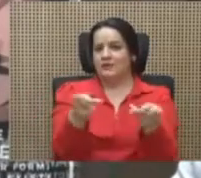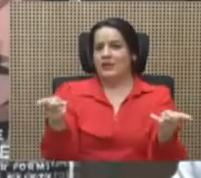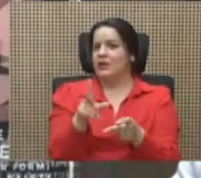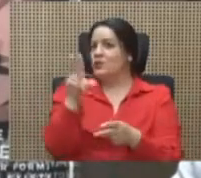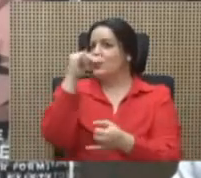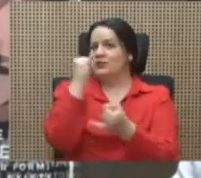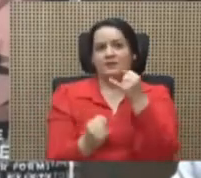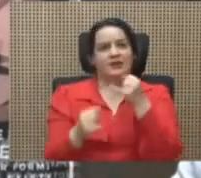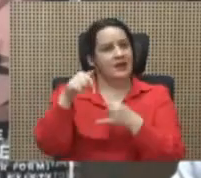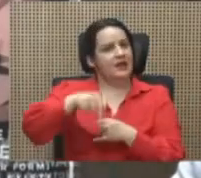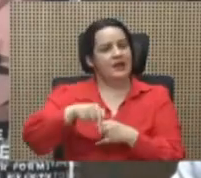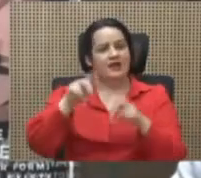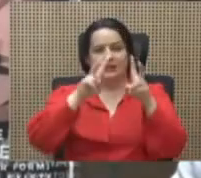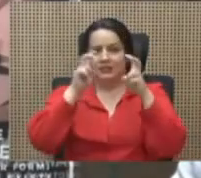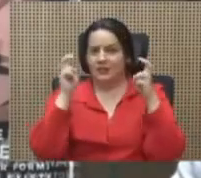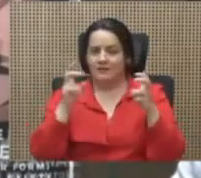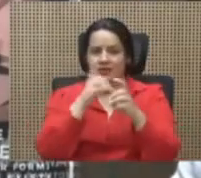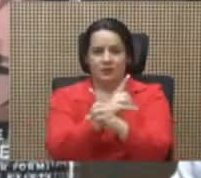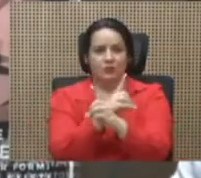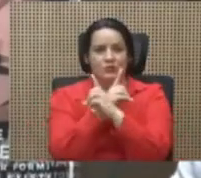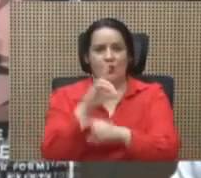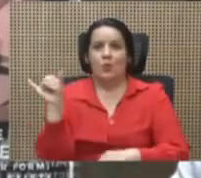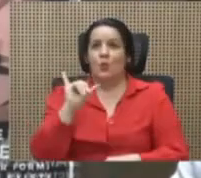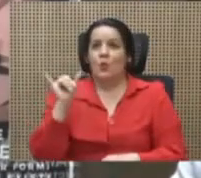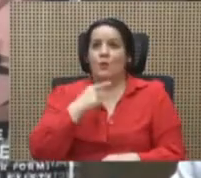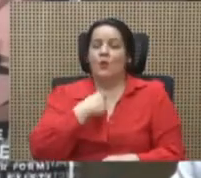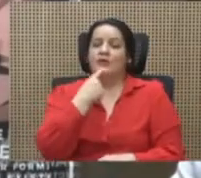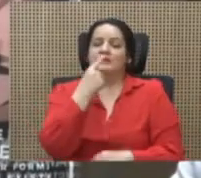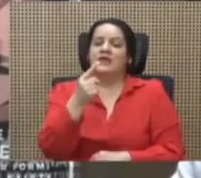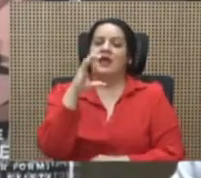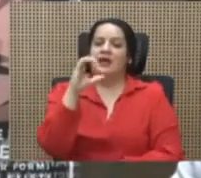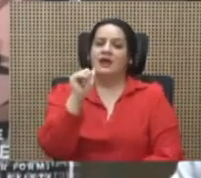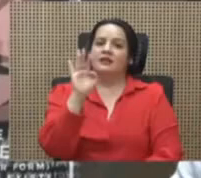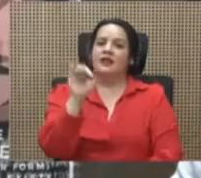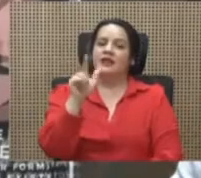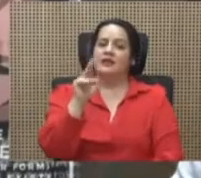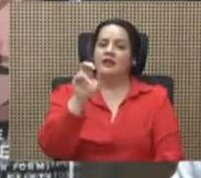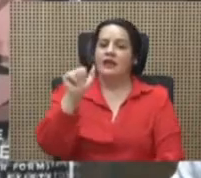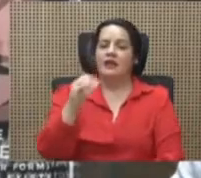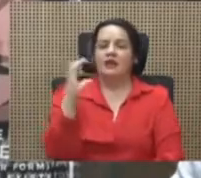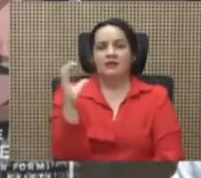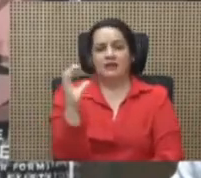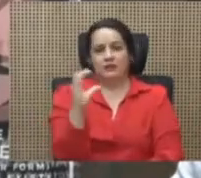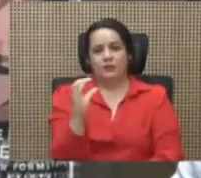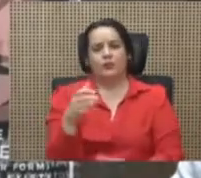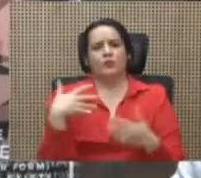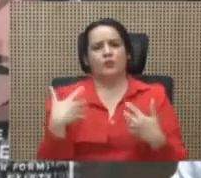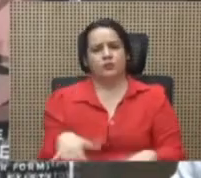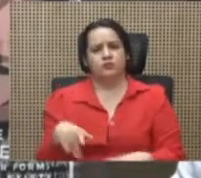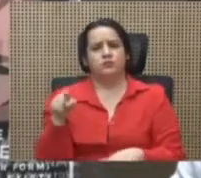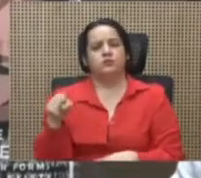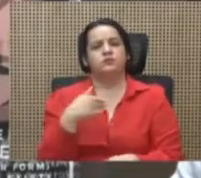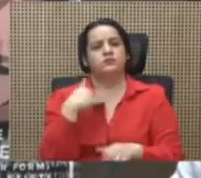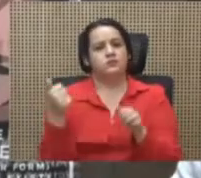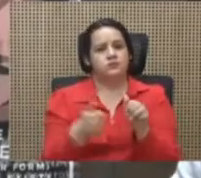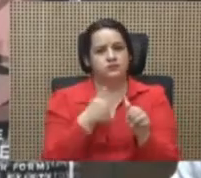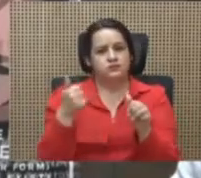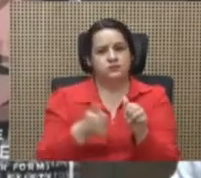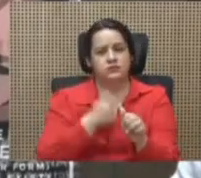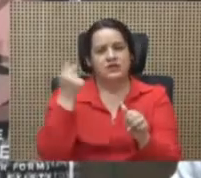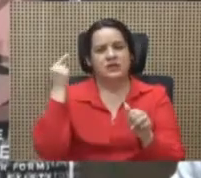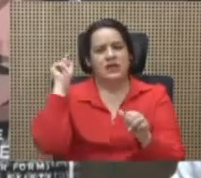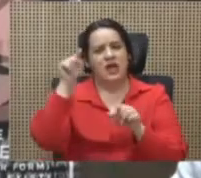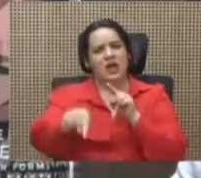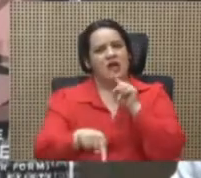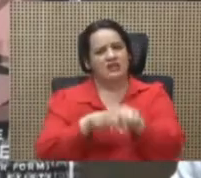el tema de la defensoría como decía a Catalina Crespo le costó persecución ataques cualquier cantidad